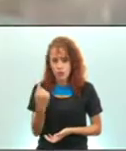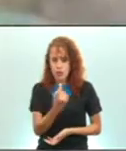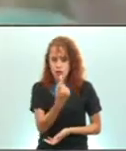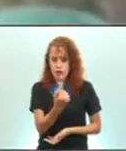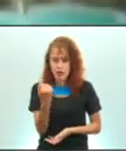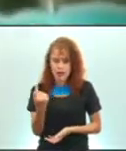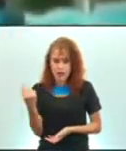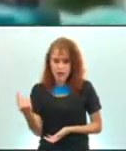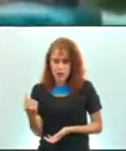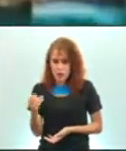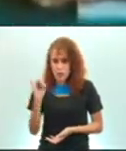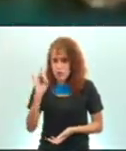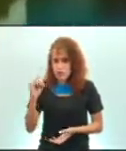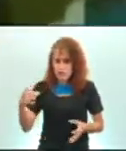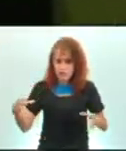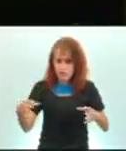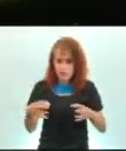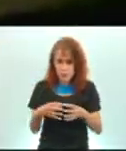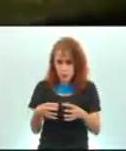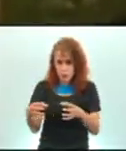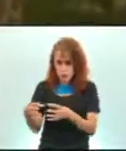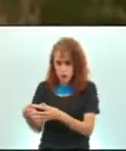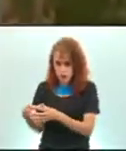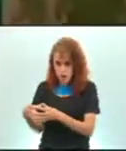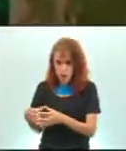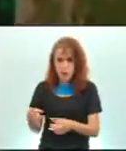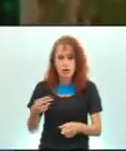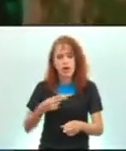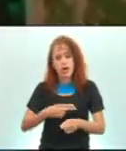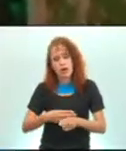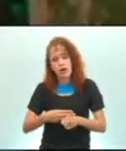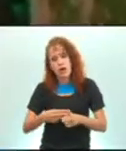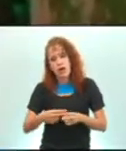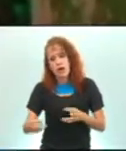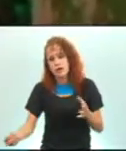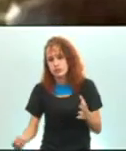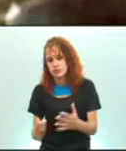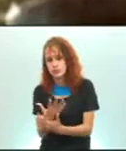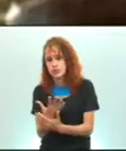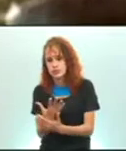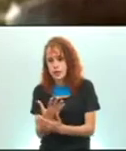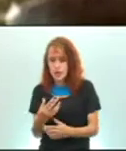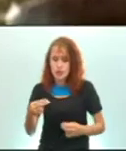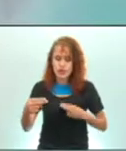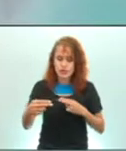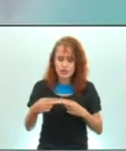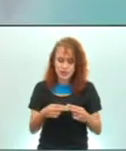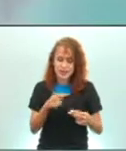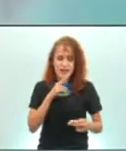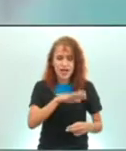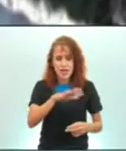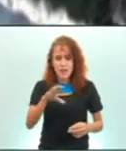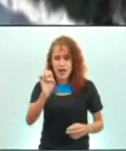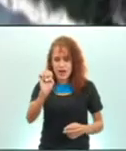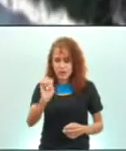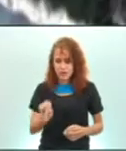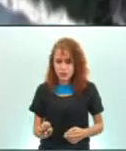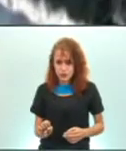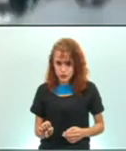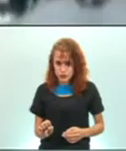Conozco cada uno de los 7 pueblos que a lo largo del tiempo fueron surgiendo a orillas del mar en el sur de La